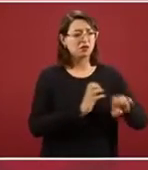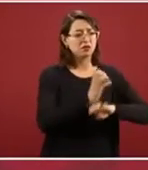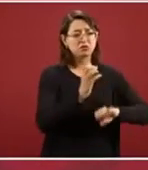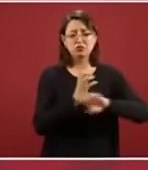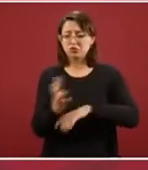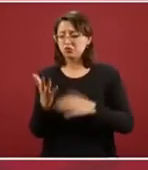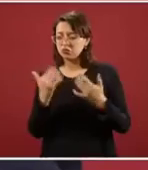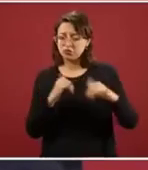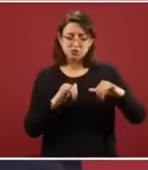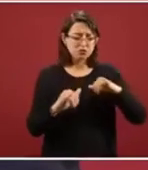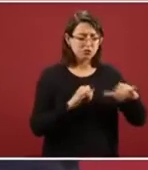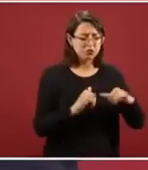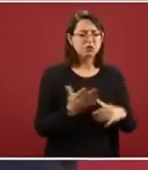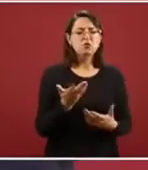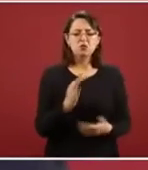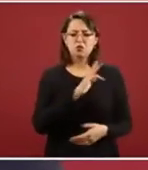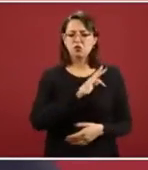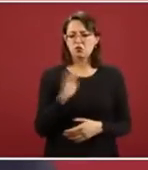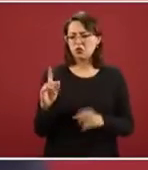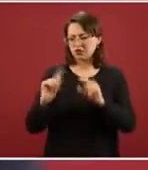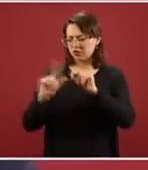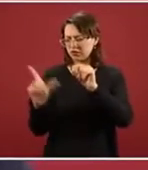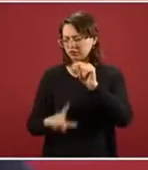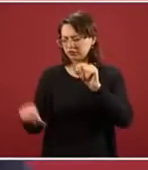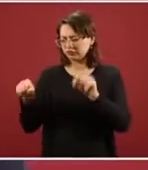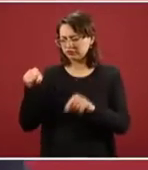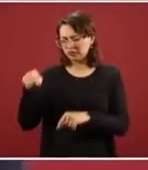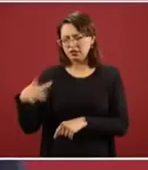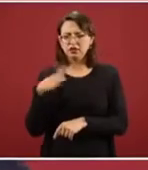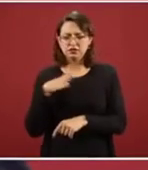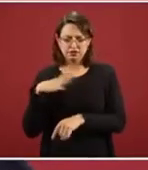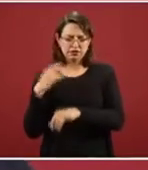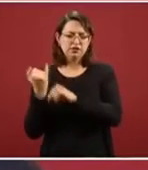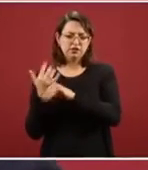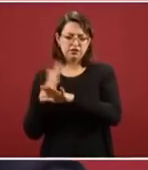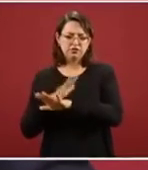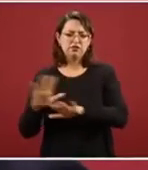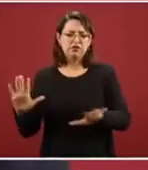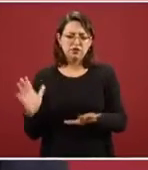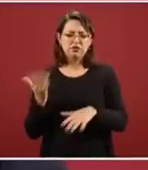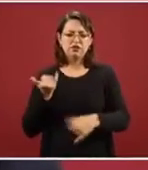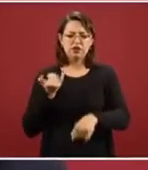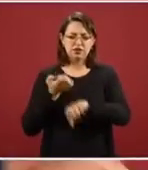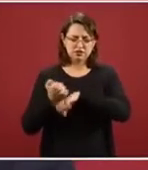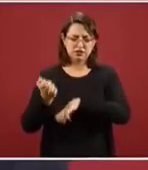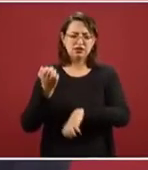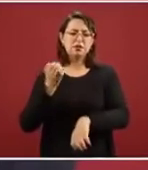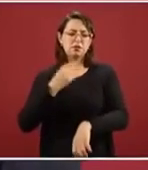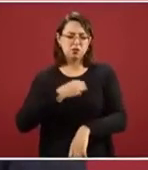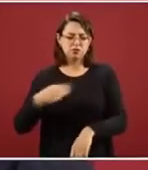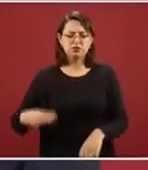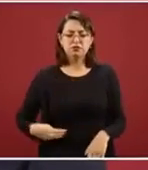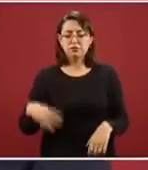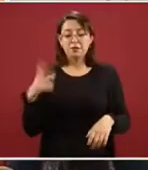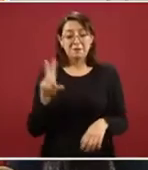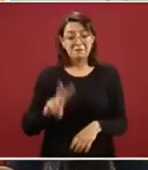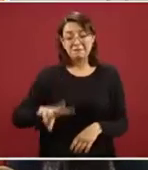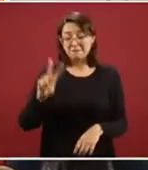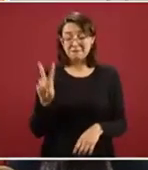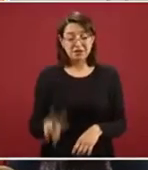atlas, puede recurrir al Atlas Nacional y el Atlas Nacional tiene información estatal y municipal. De verdad, es una